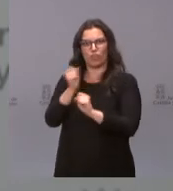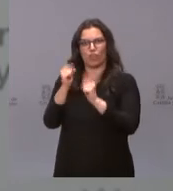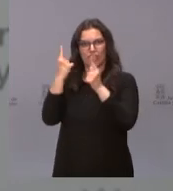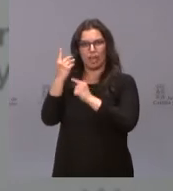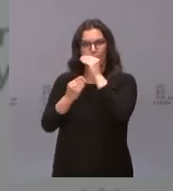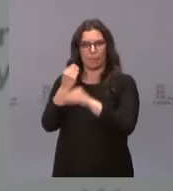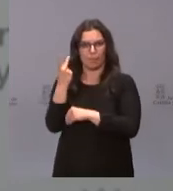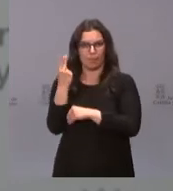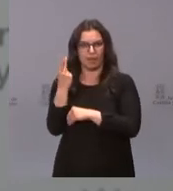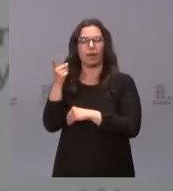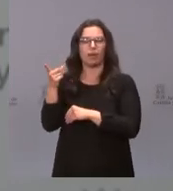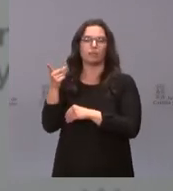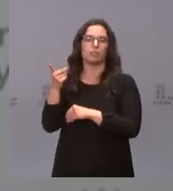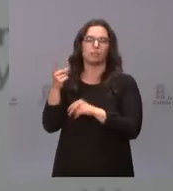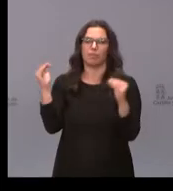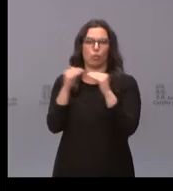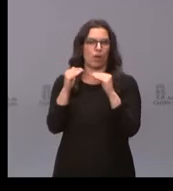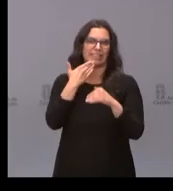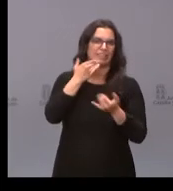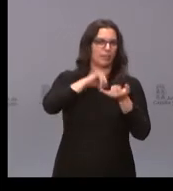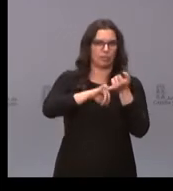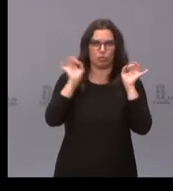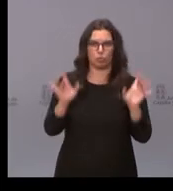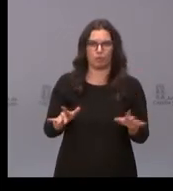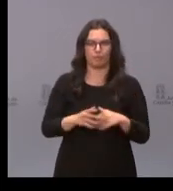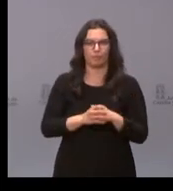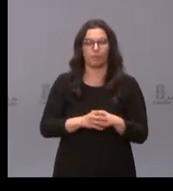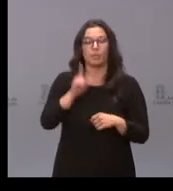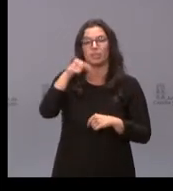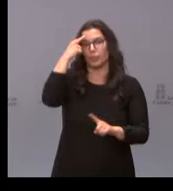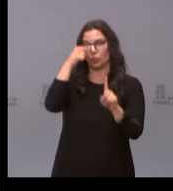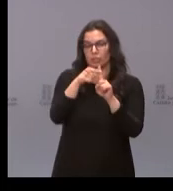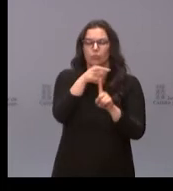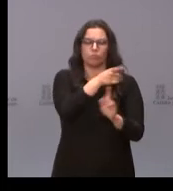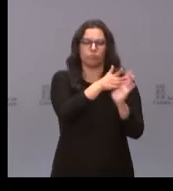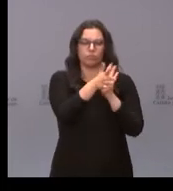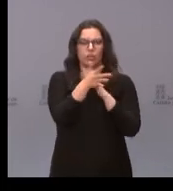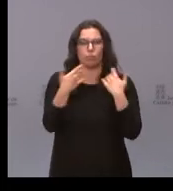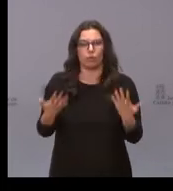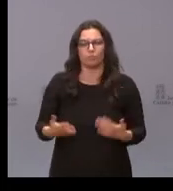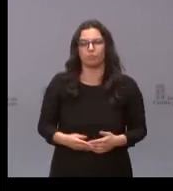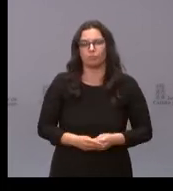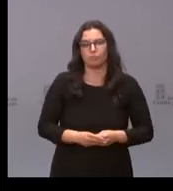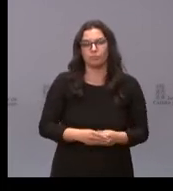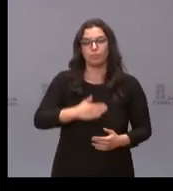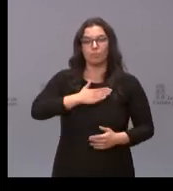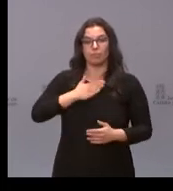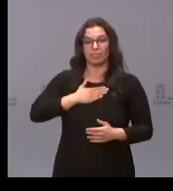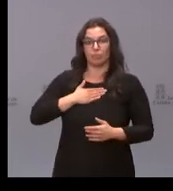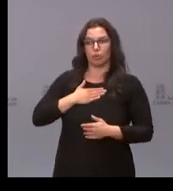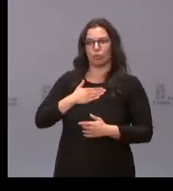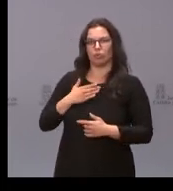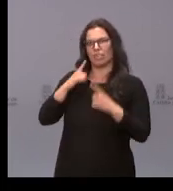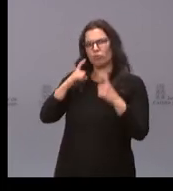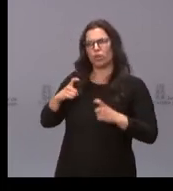de castilla y león' los objetivos aquí se ha señalado también por el presidente es que el patrimonio acumulado con años de